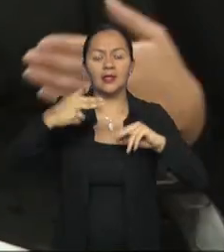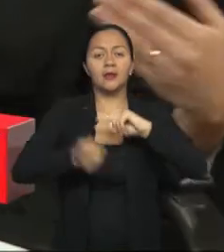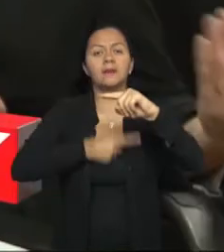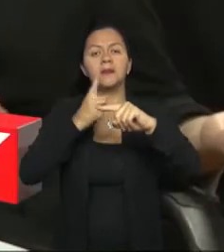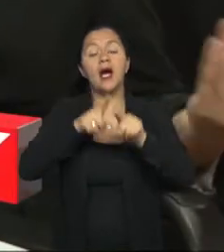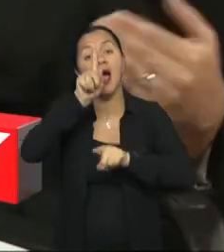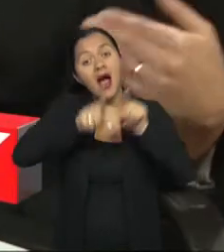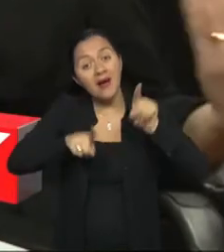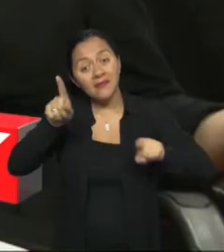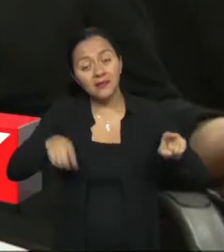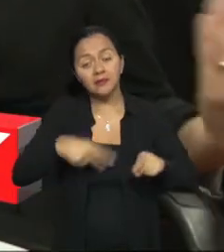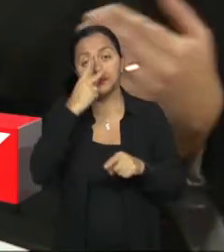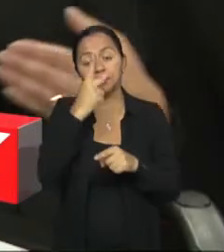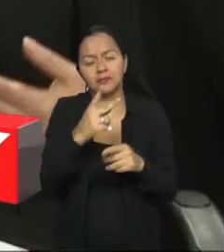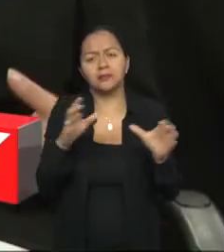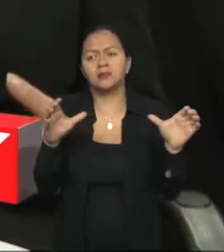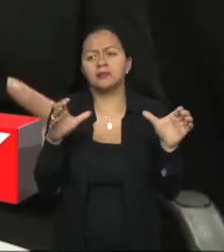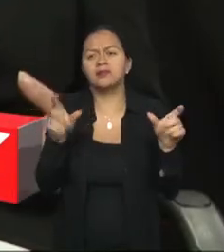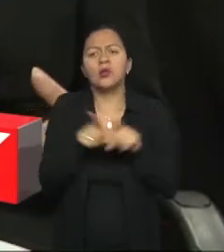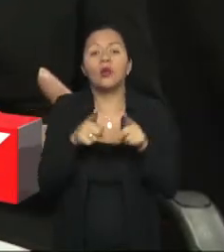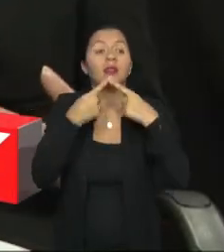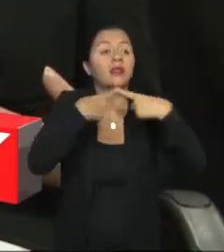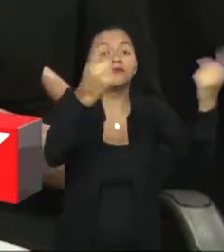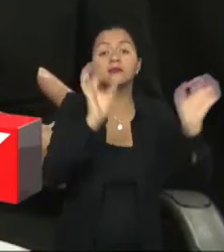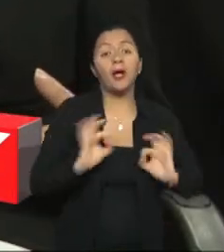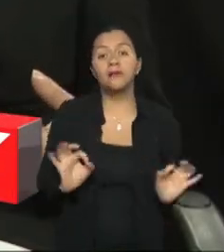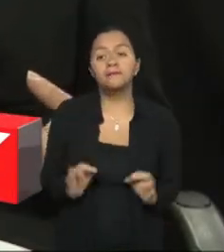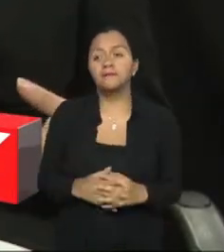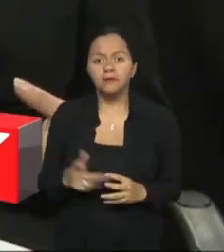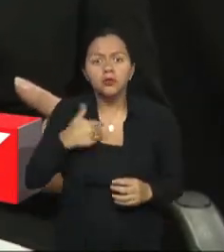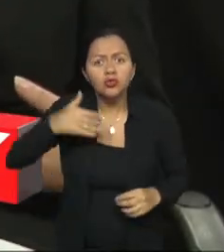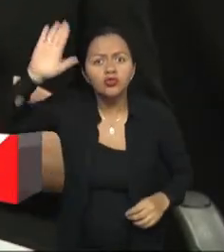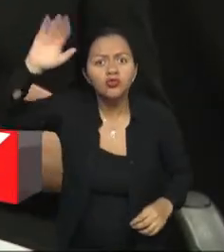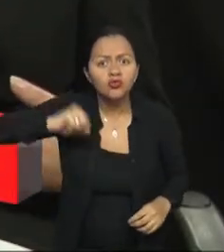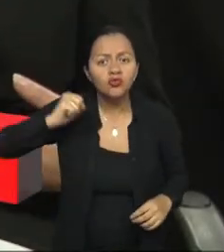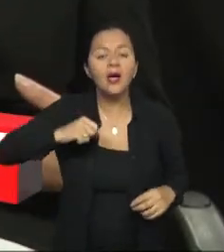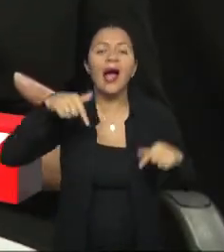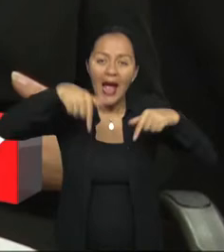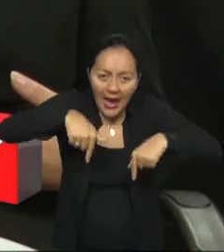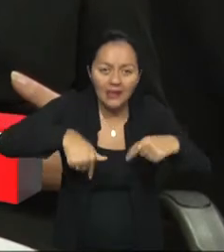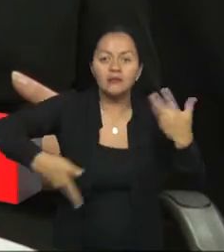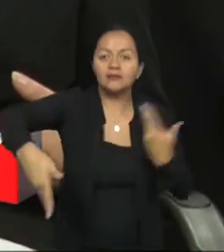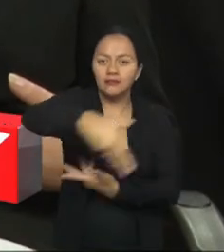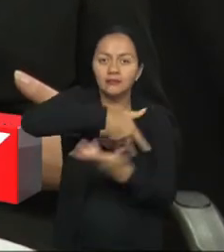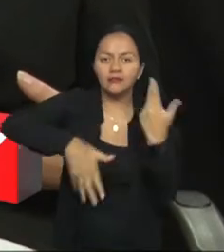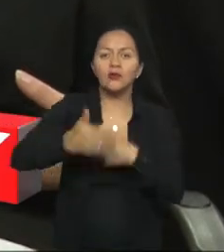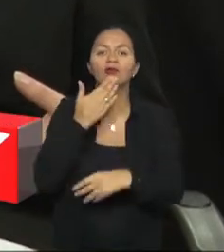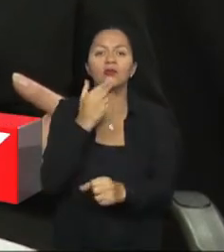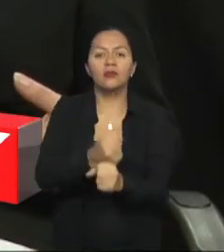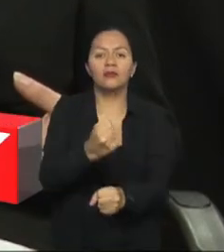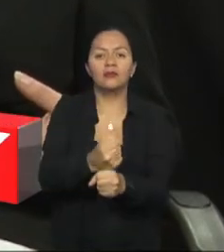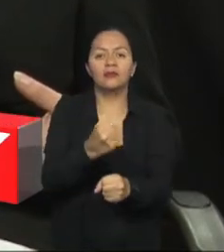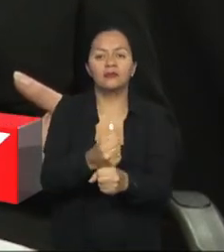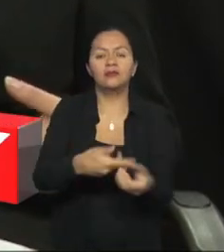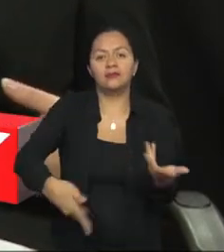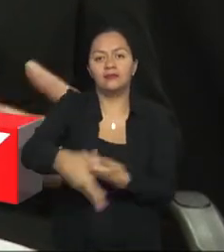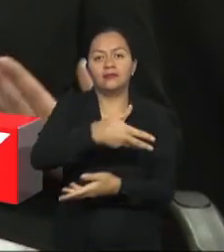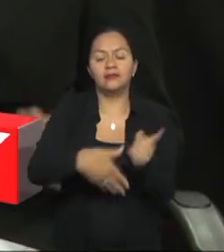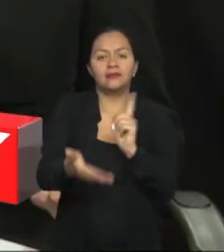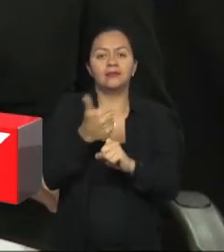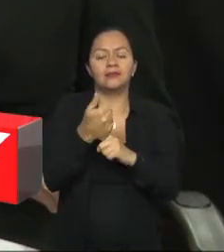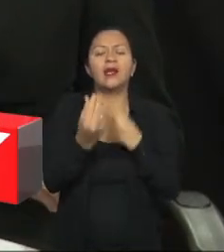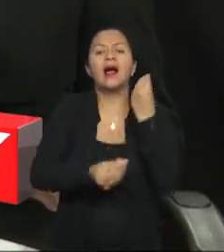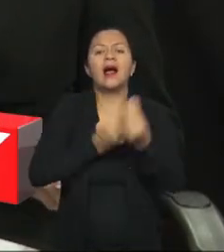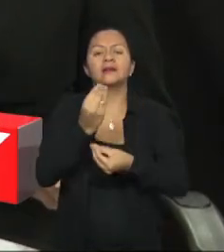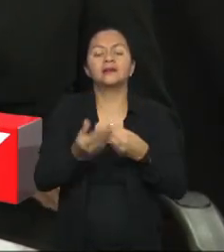a veces no llega a ser difundida. Entonces, este es el espacio para mostrar el cómo lo hacemos, cómo lo estamos logrando, qué son